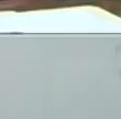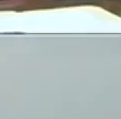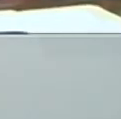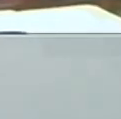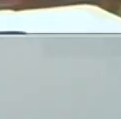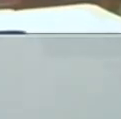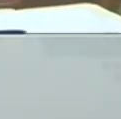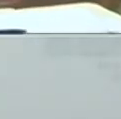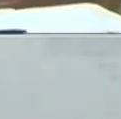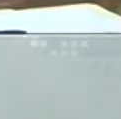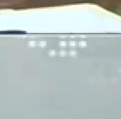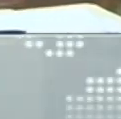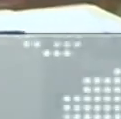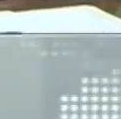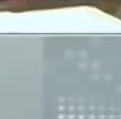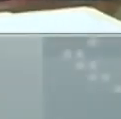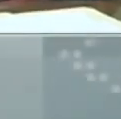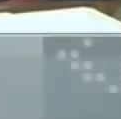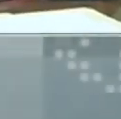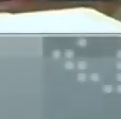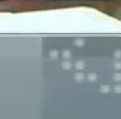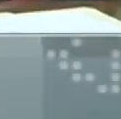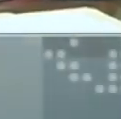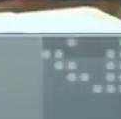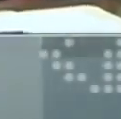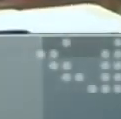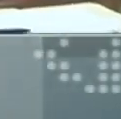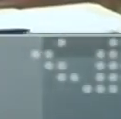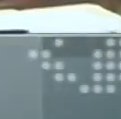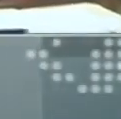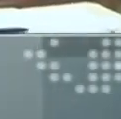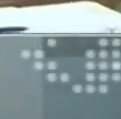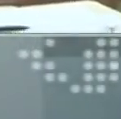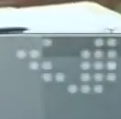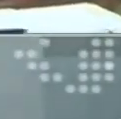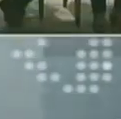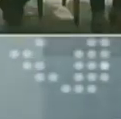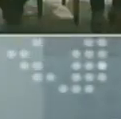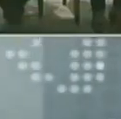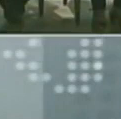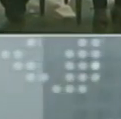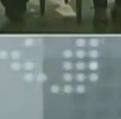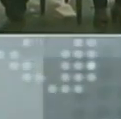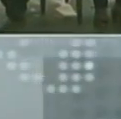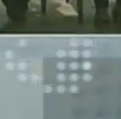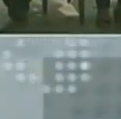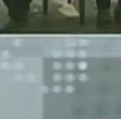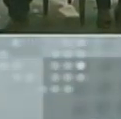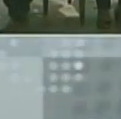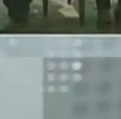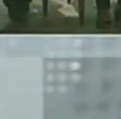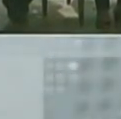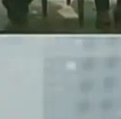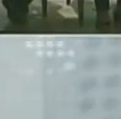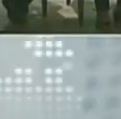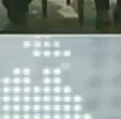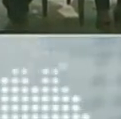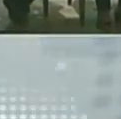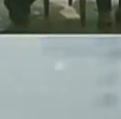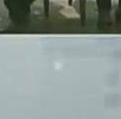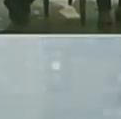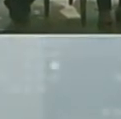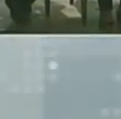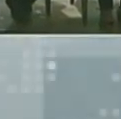materiales de nuestro pueblo, y hacia allá va concentrado todo nuestro esfuerzo también. Escuchamos